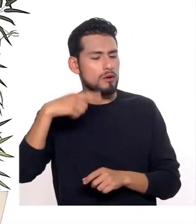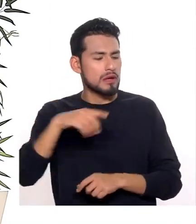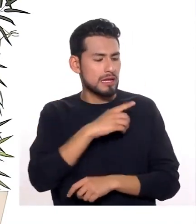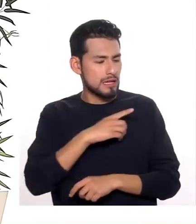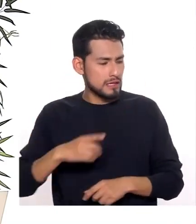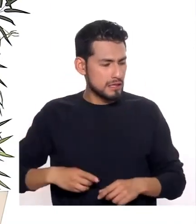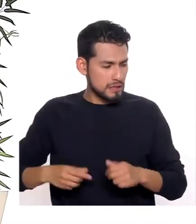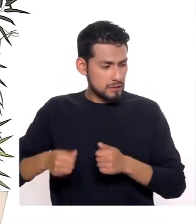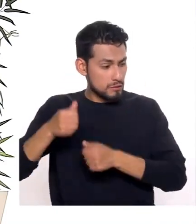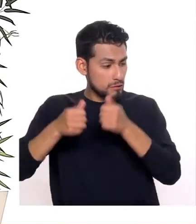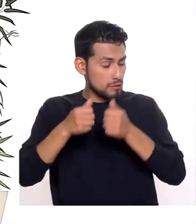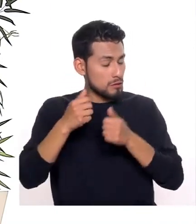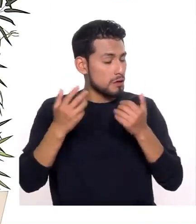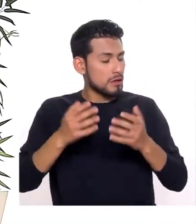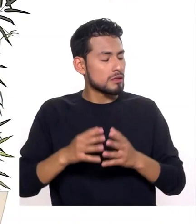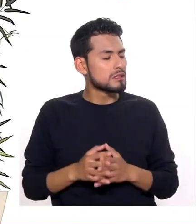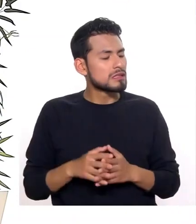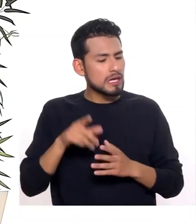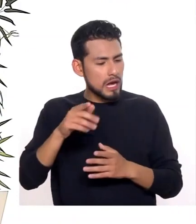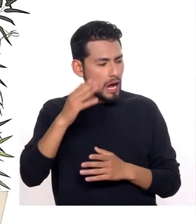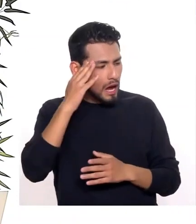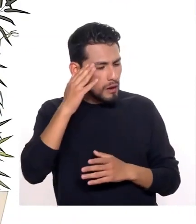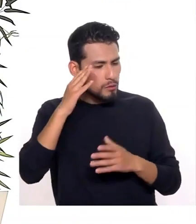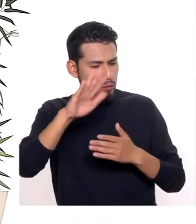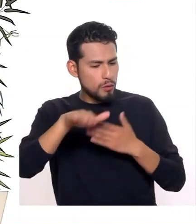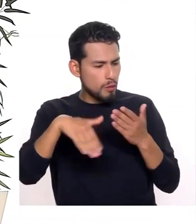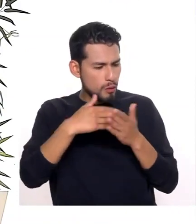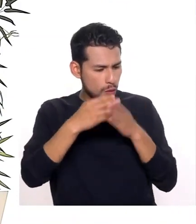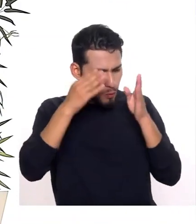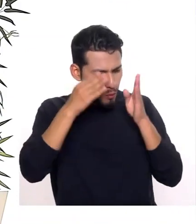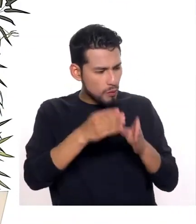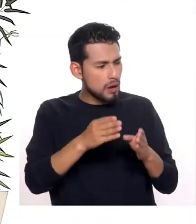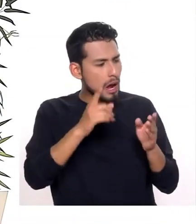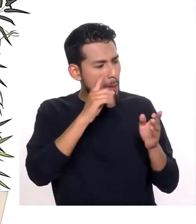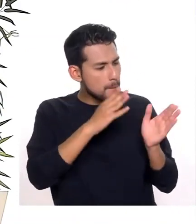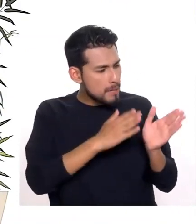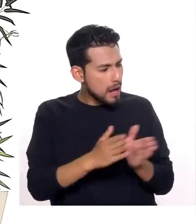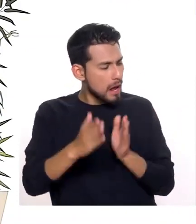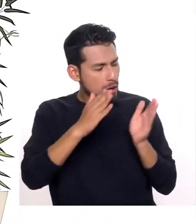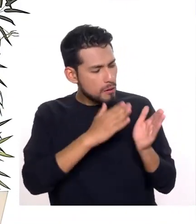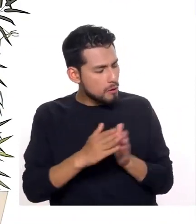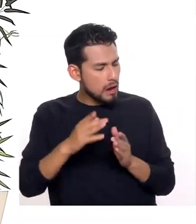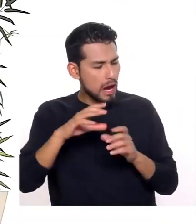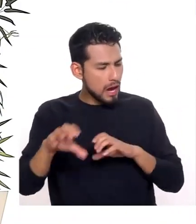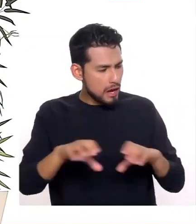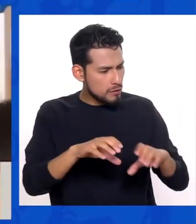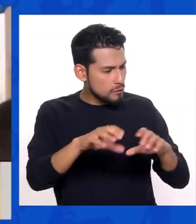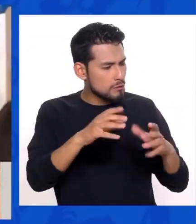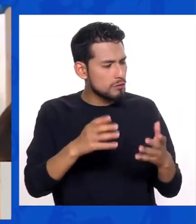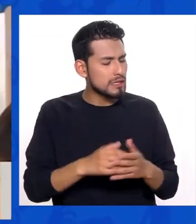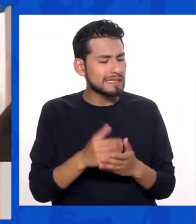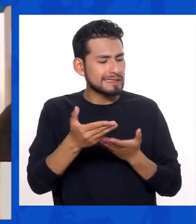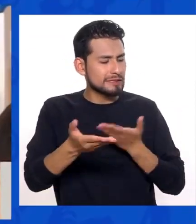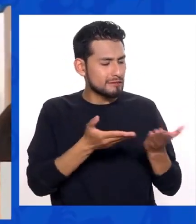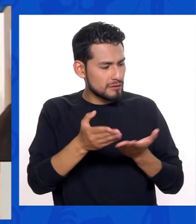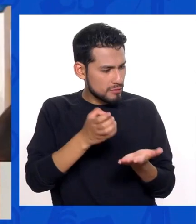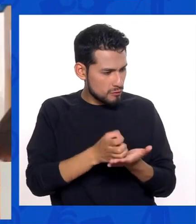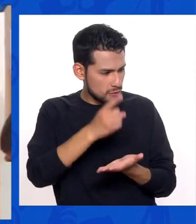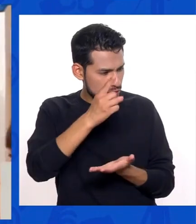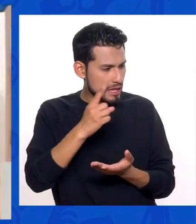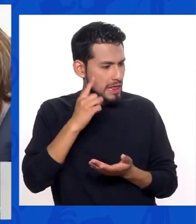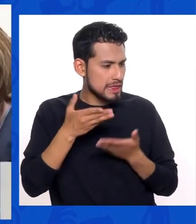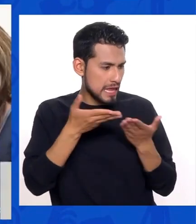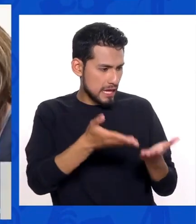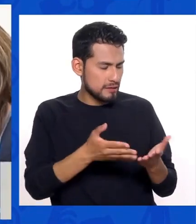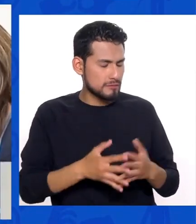maestras, directivos que tienen que ver con todo lo que tiene que ver con la planificación y la ejecución a través del servicio educativo